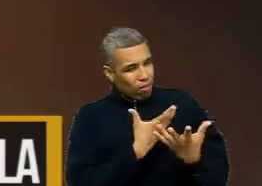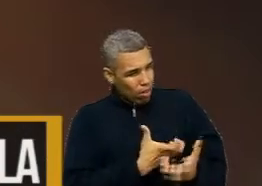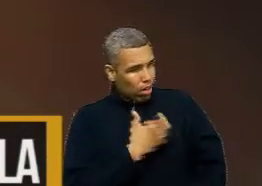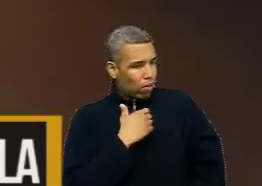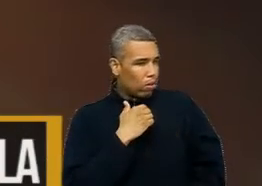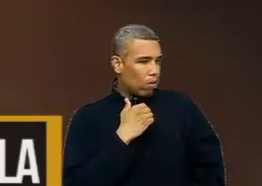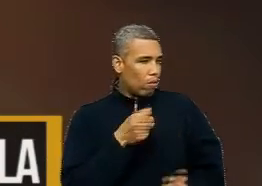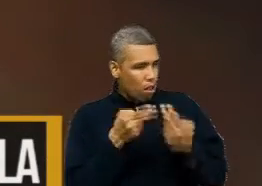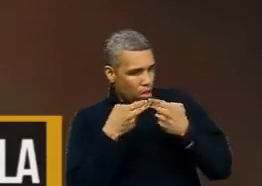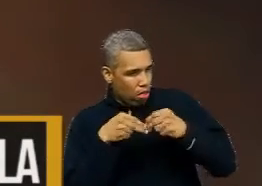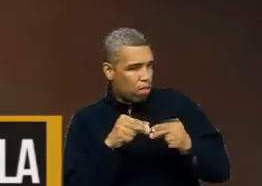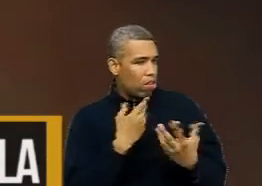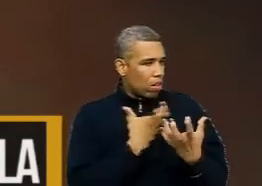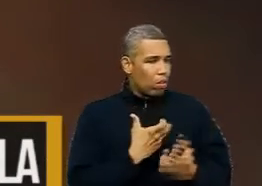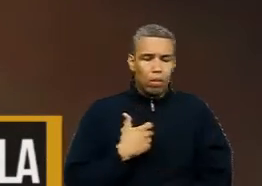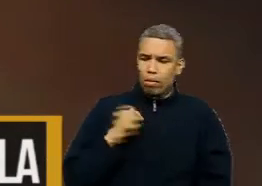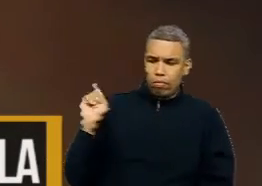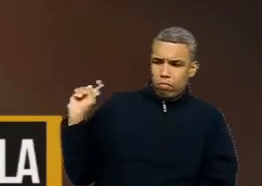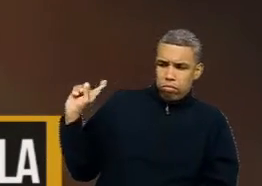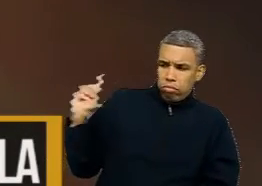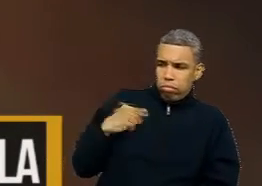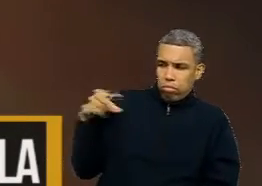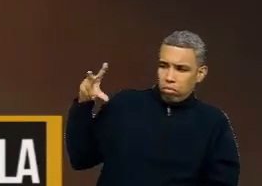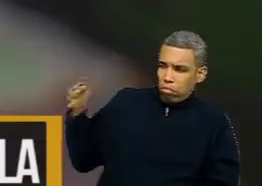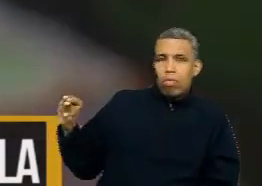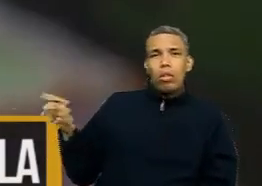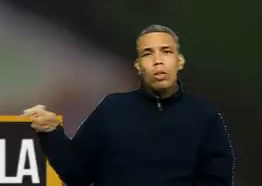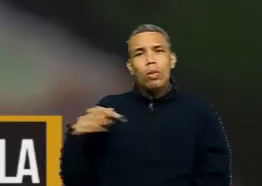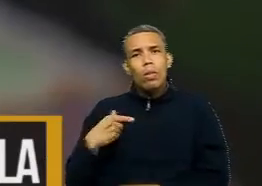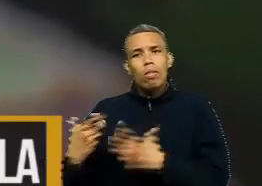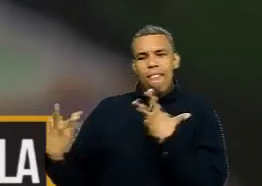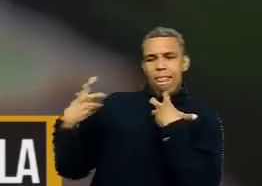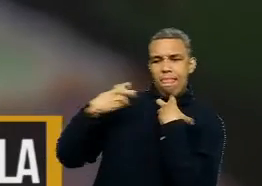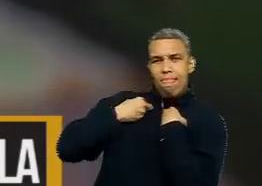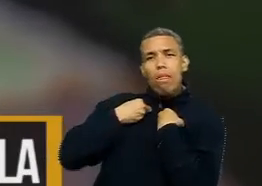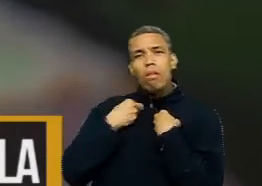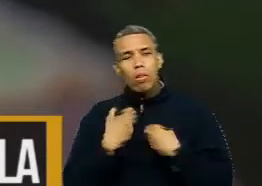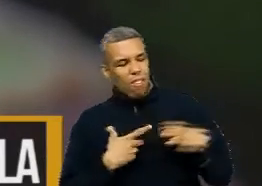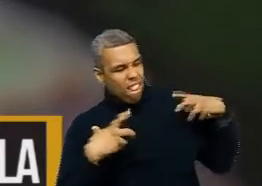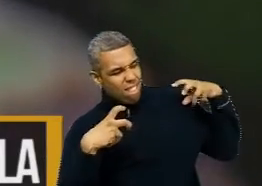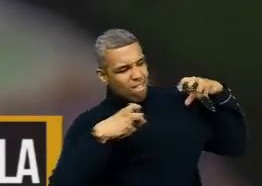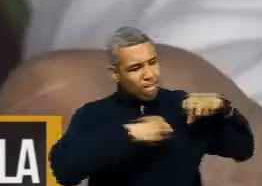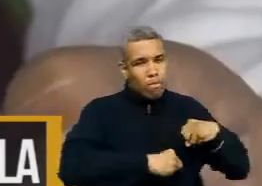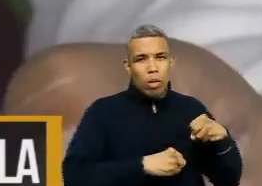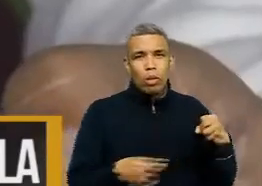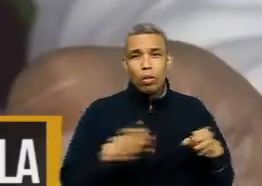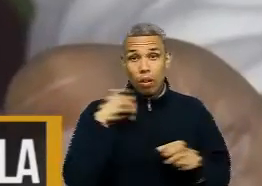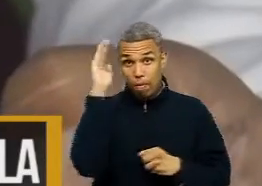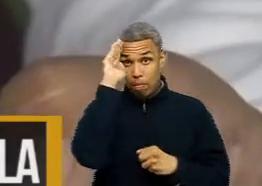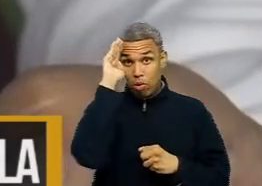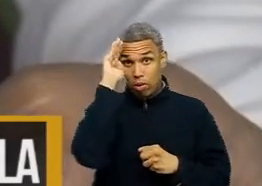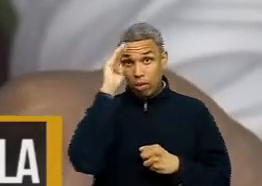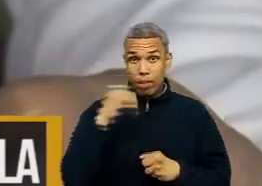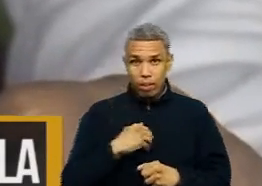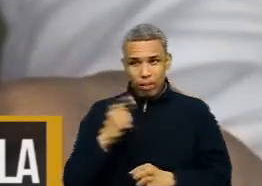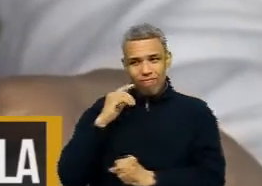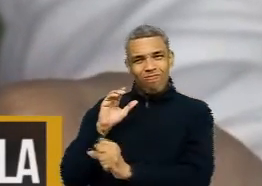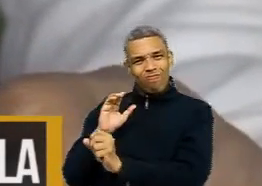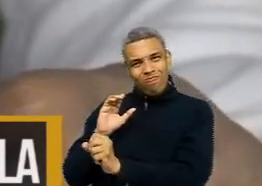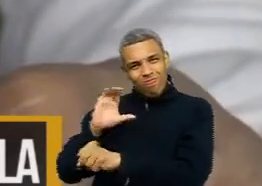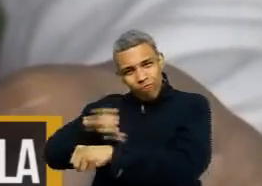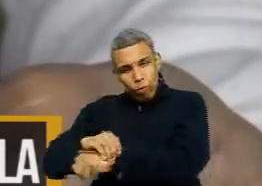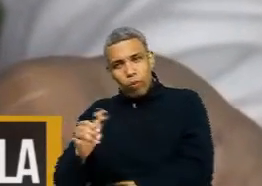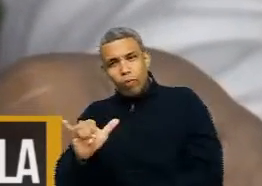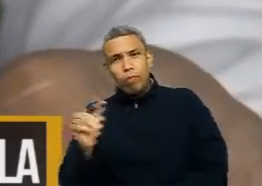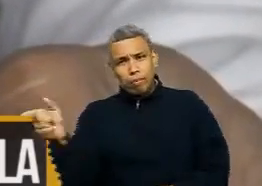flagrancia. La intervención oportuna de la policía permitió la captura en flagrancia del agresor, quien fue detenido de inmediato. Puño, me tenía el cabello y me